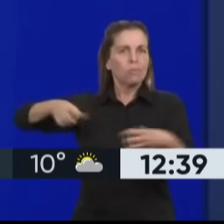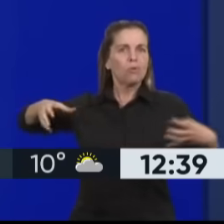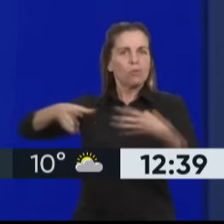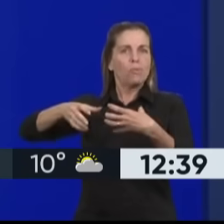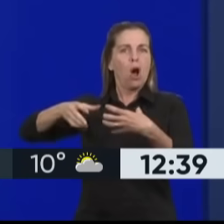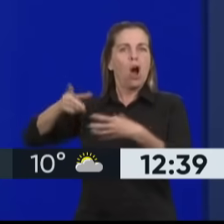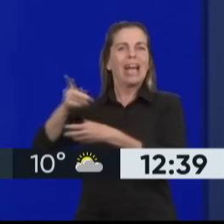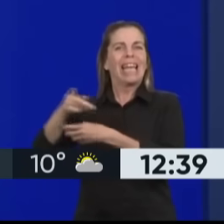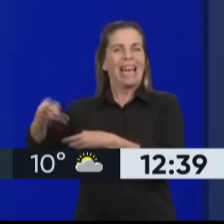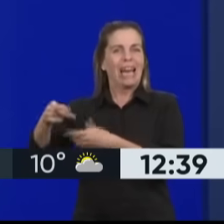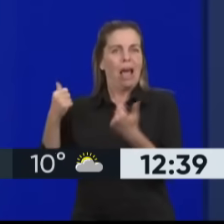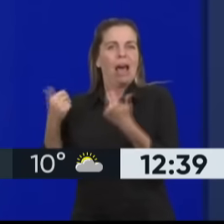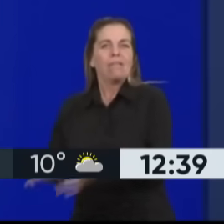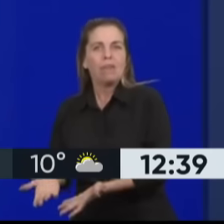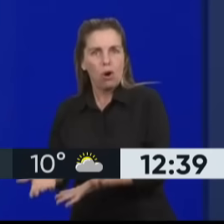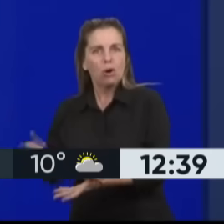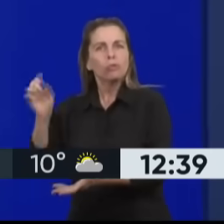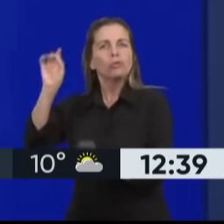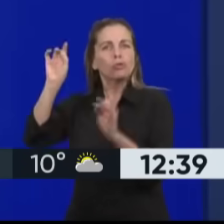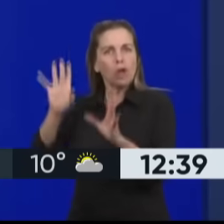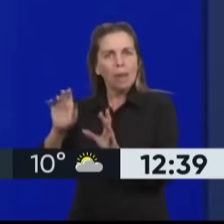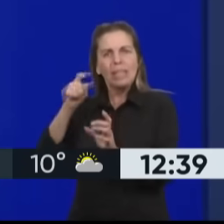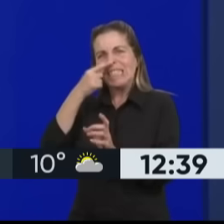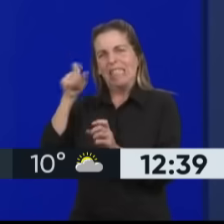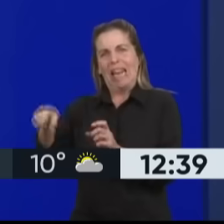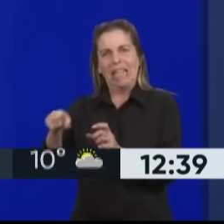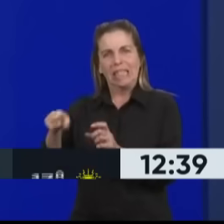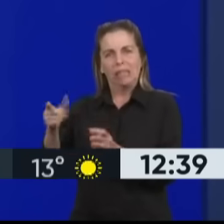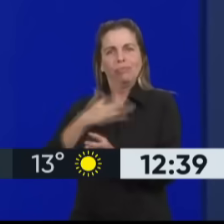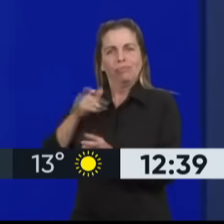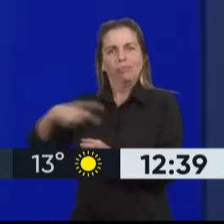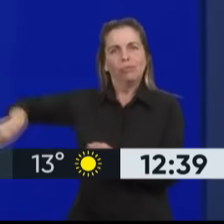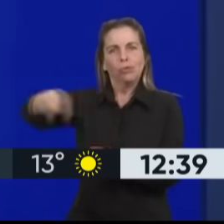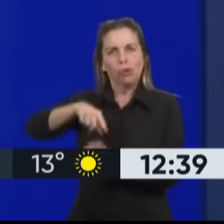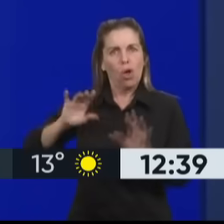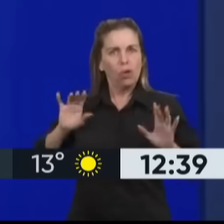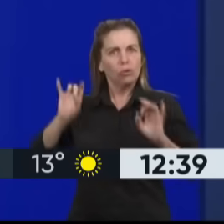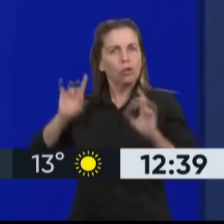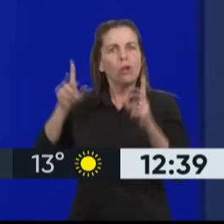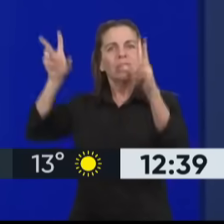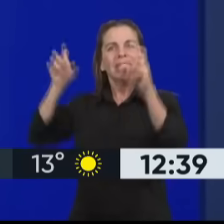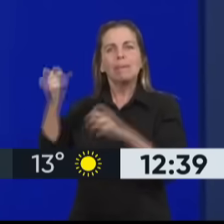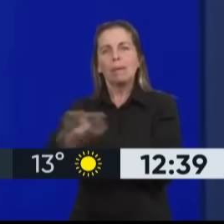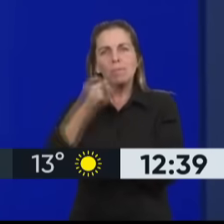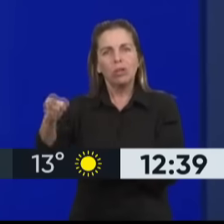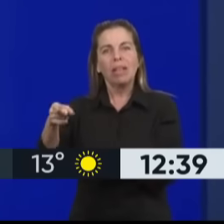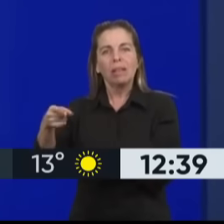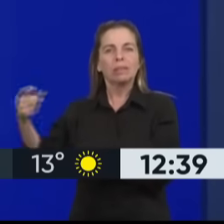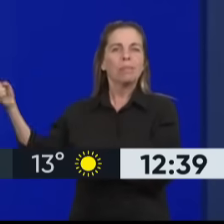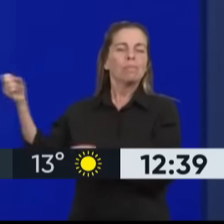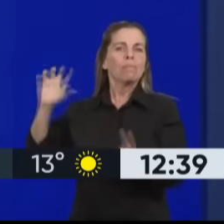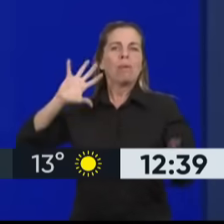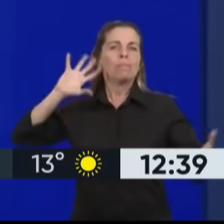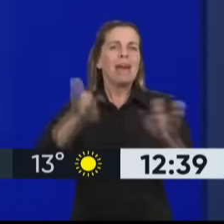solo responde a sus propios intereses. Nos recordaron que ellos tienen una sola agenda legislativa: quebrar al Estado